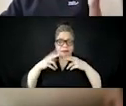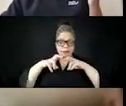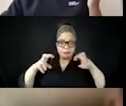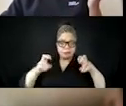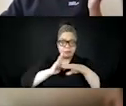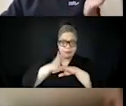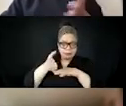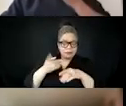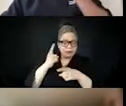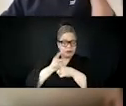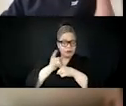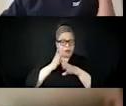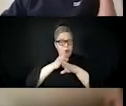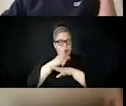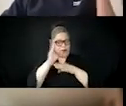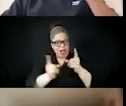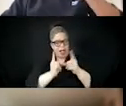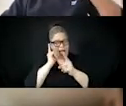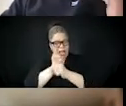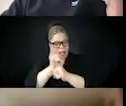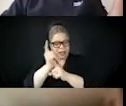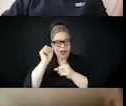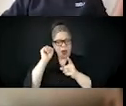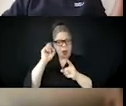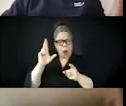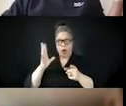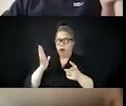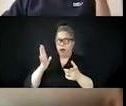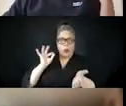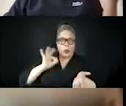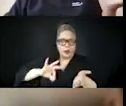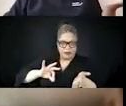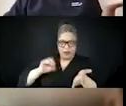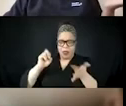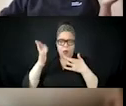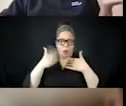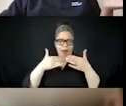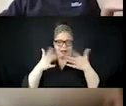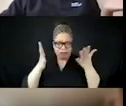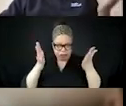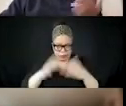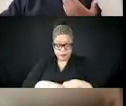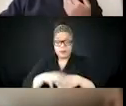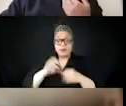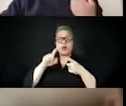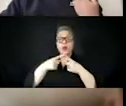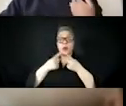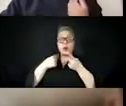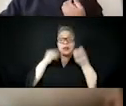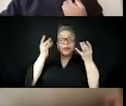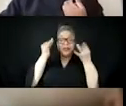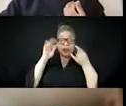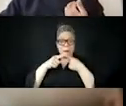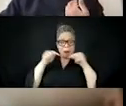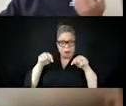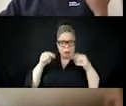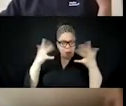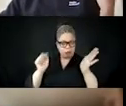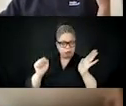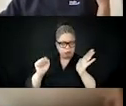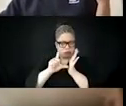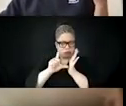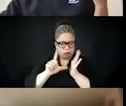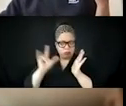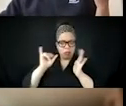y entonces al pensar en esto cuando hablamos del origen lo que viene me